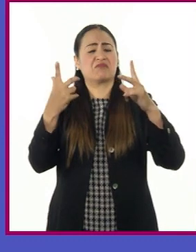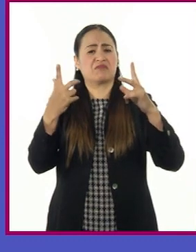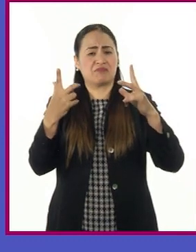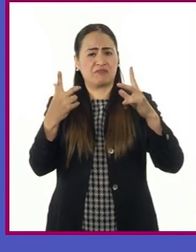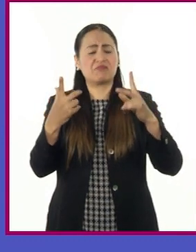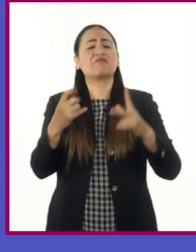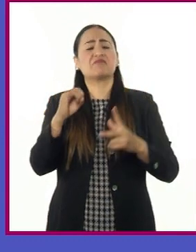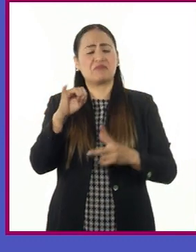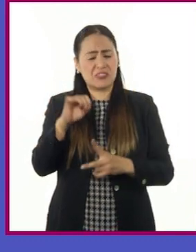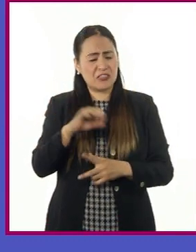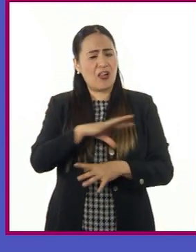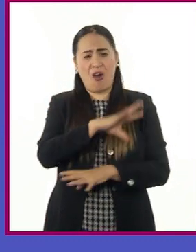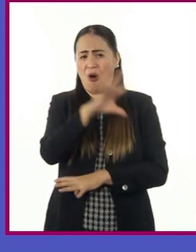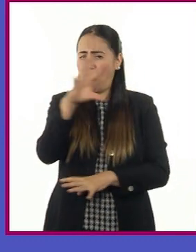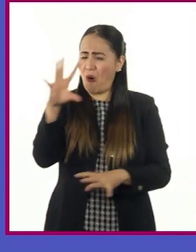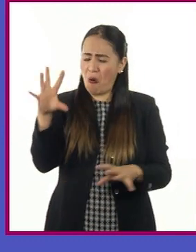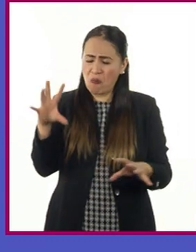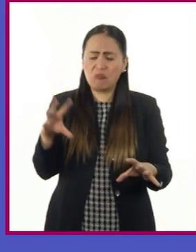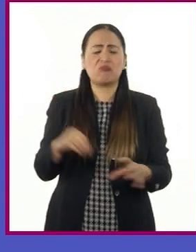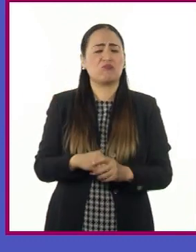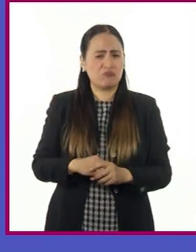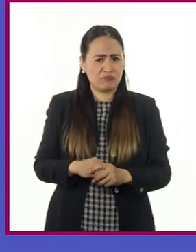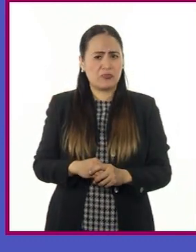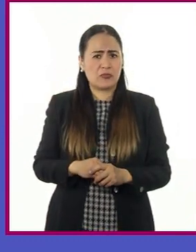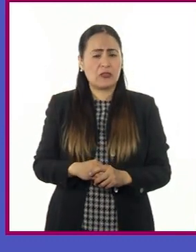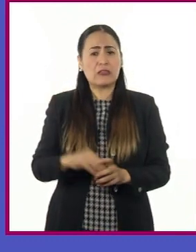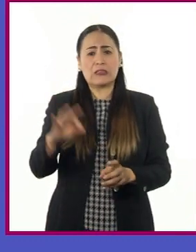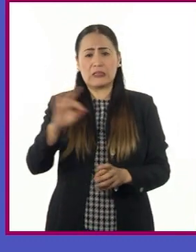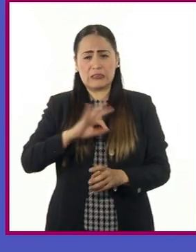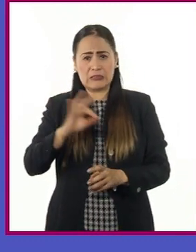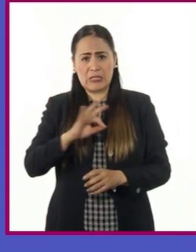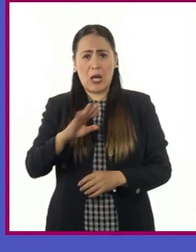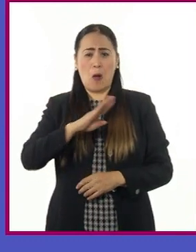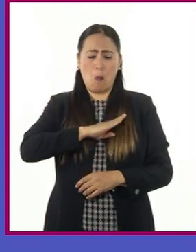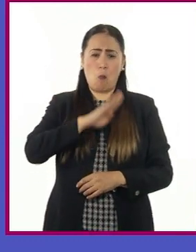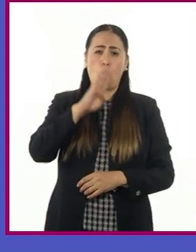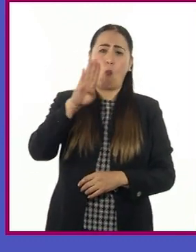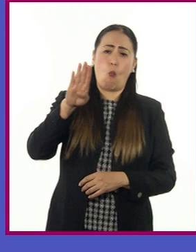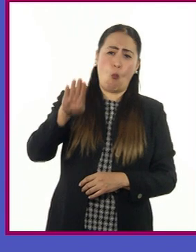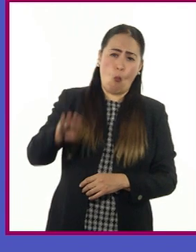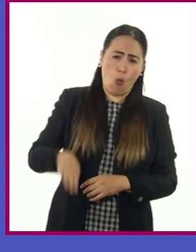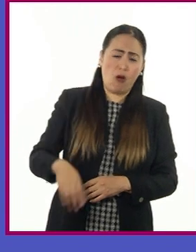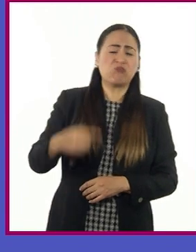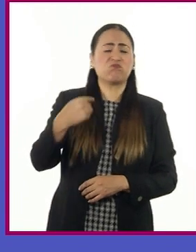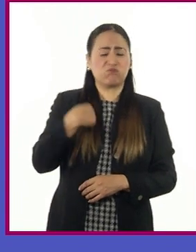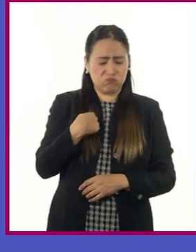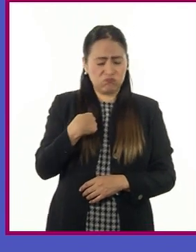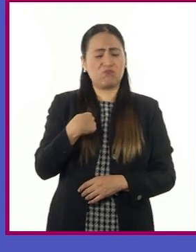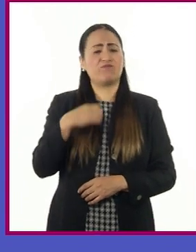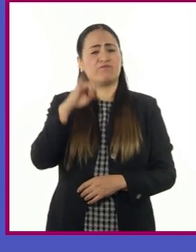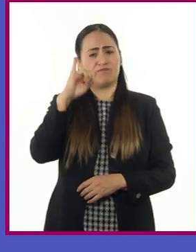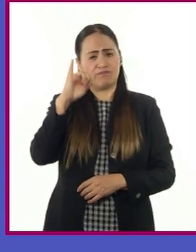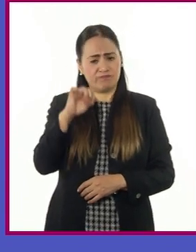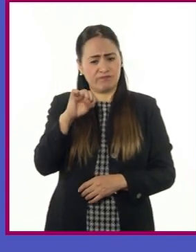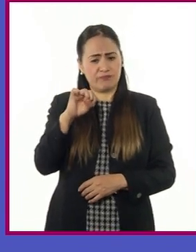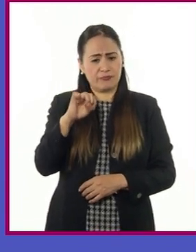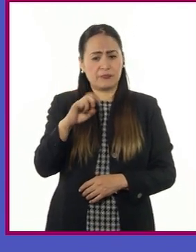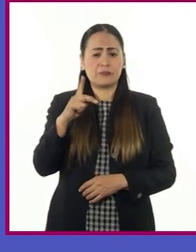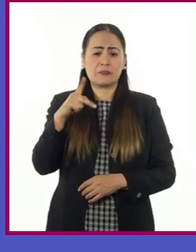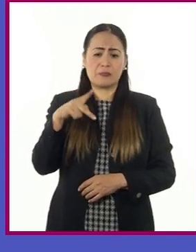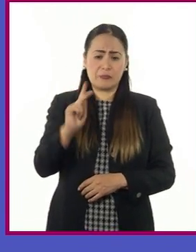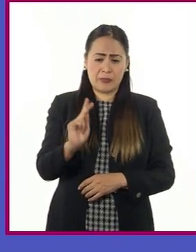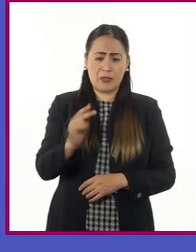Todo sucederá. Podrá la muerte cubrirme con su fúnebre crespón, pero jamás en